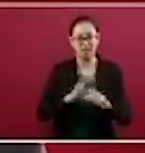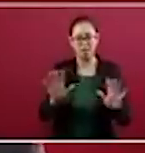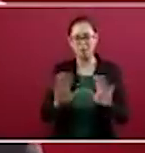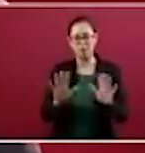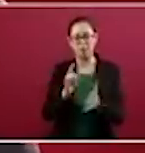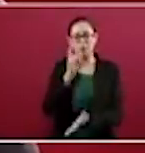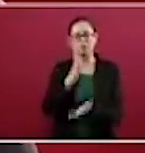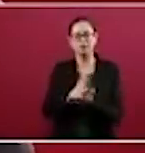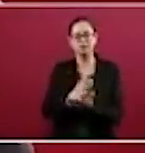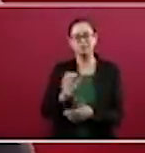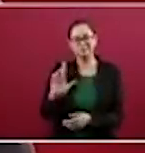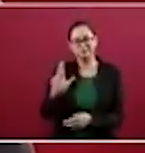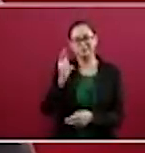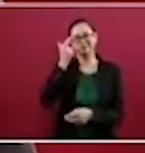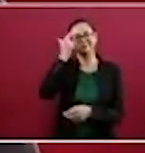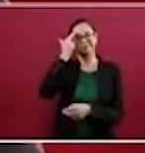porque